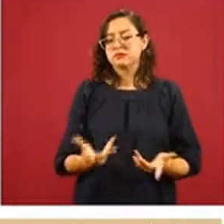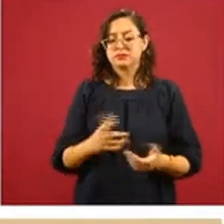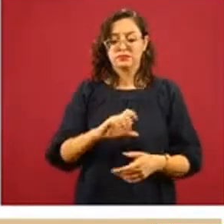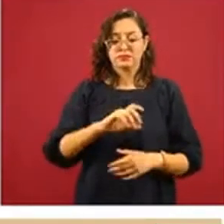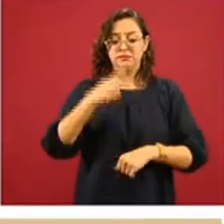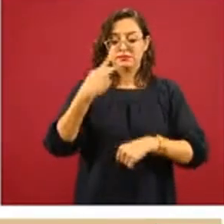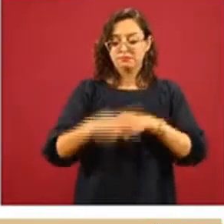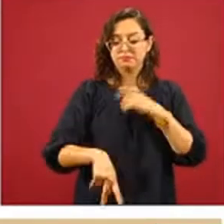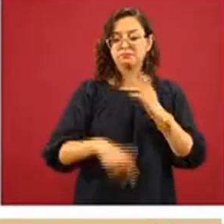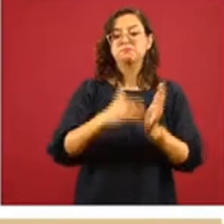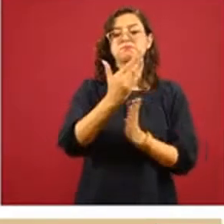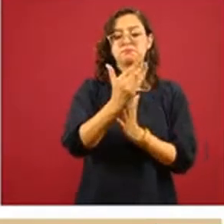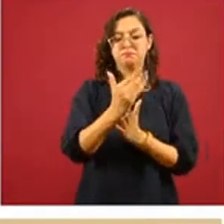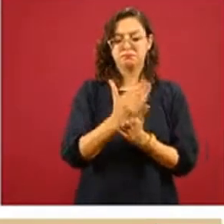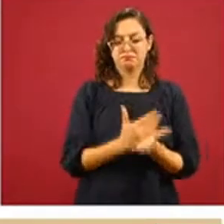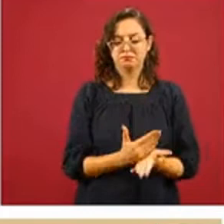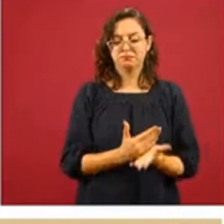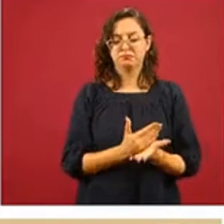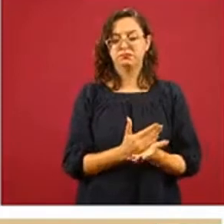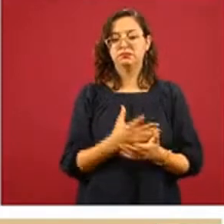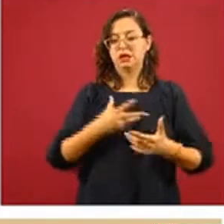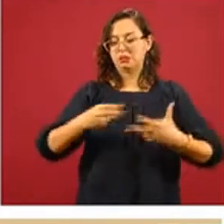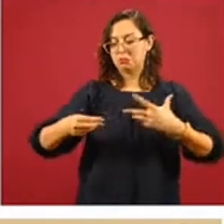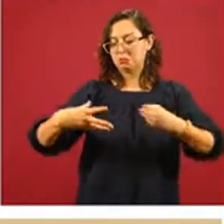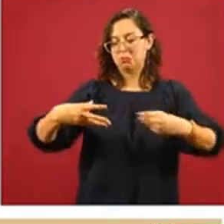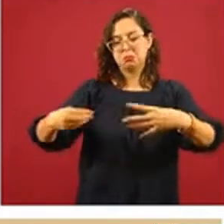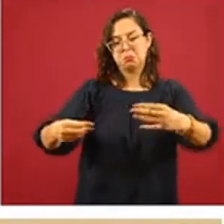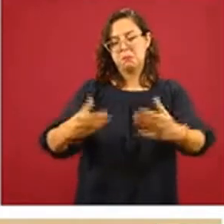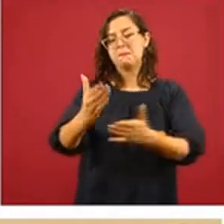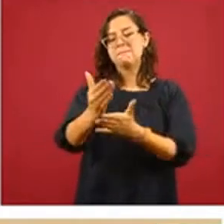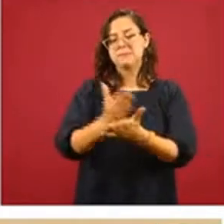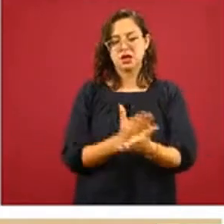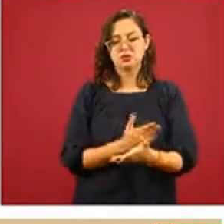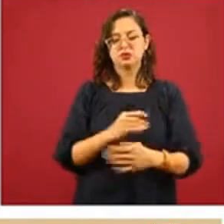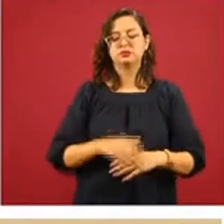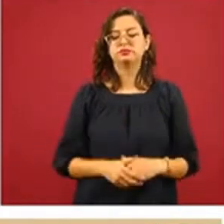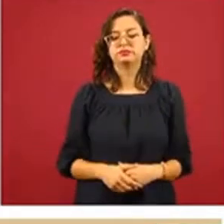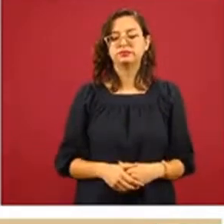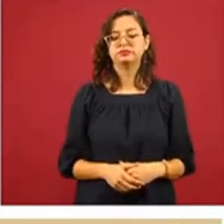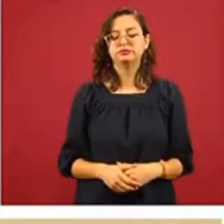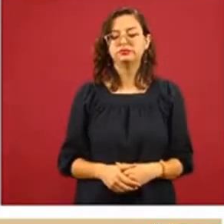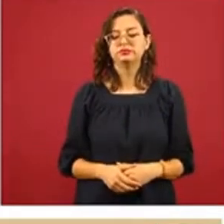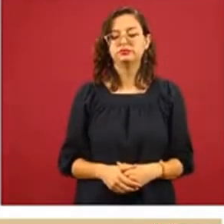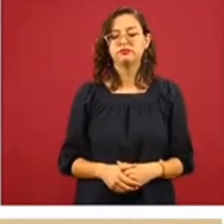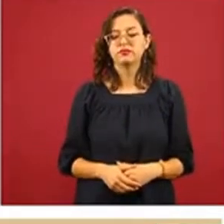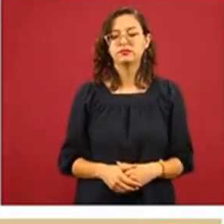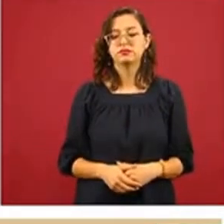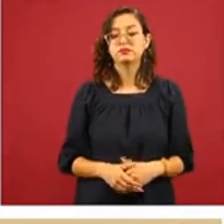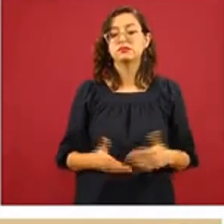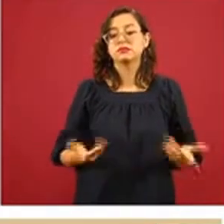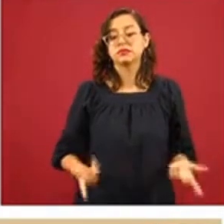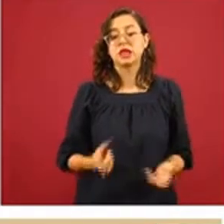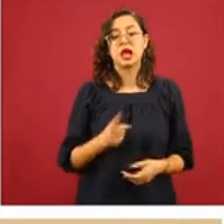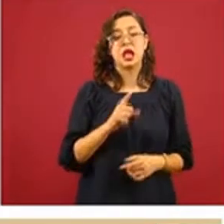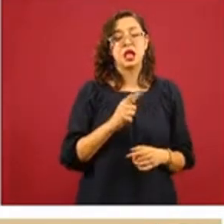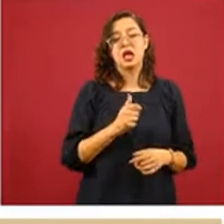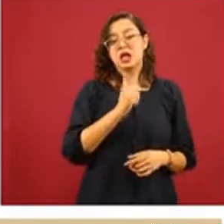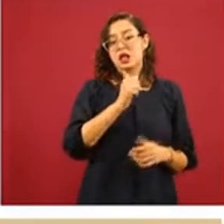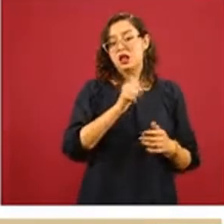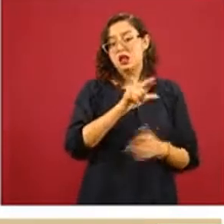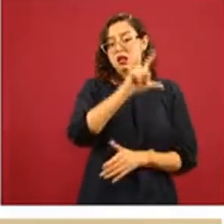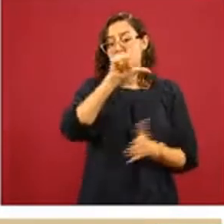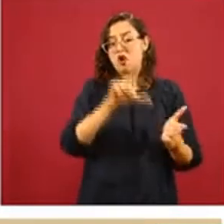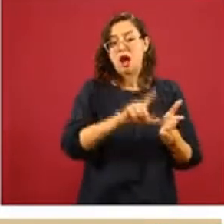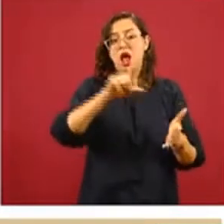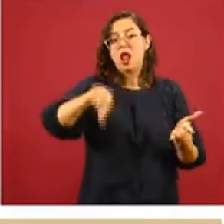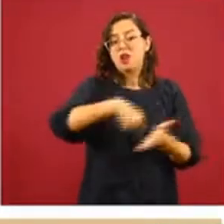de manera importante el riesgo de que se generen contagios. Y son los responsables de cada una de estos establecimientos